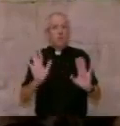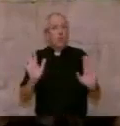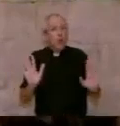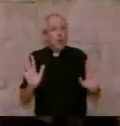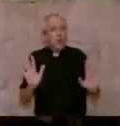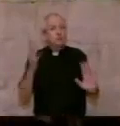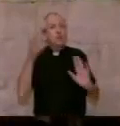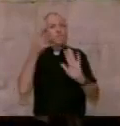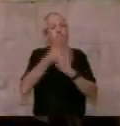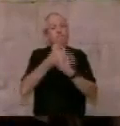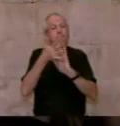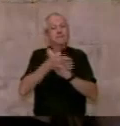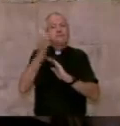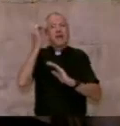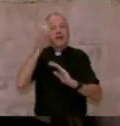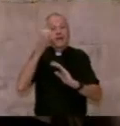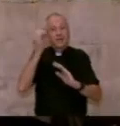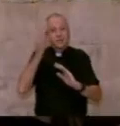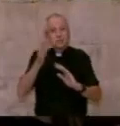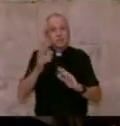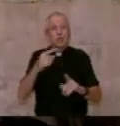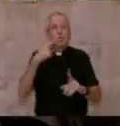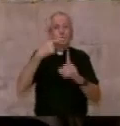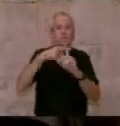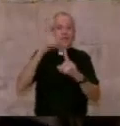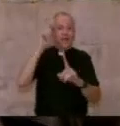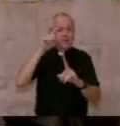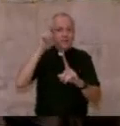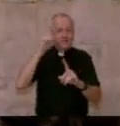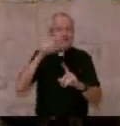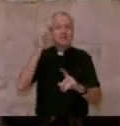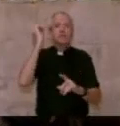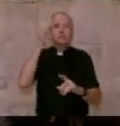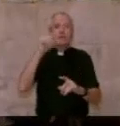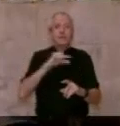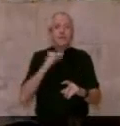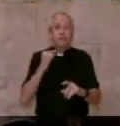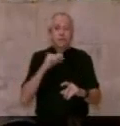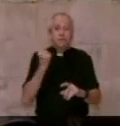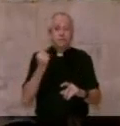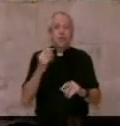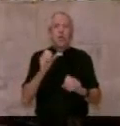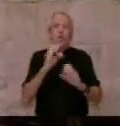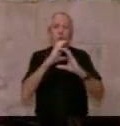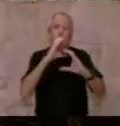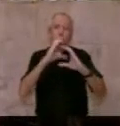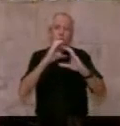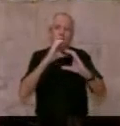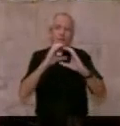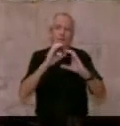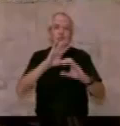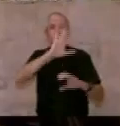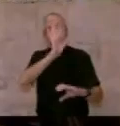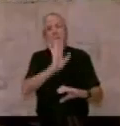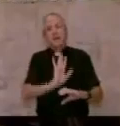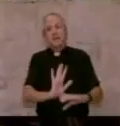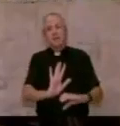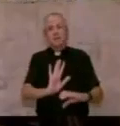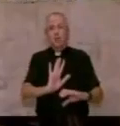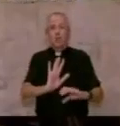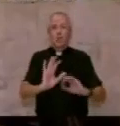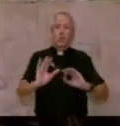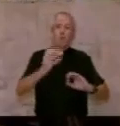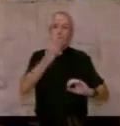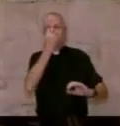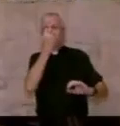los mensajeros, por ejemplo, los catequistas, los predicadores, comunicamos dando la impresión de que somos